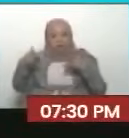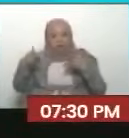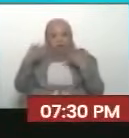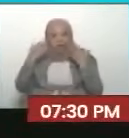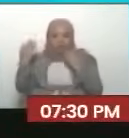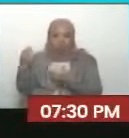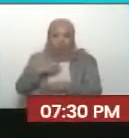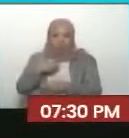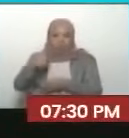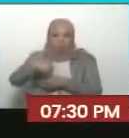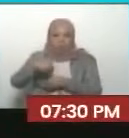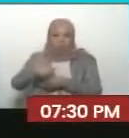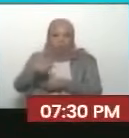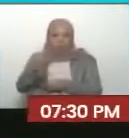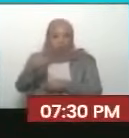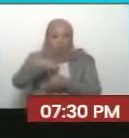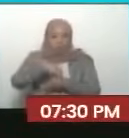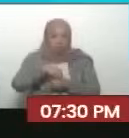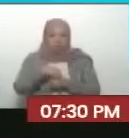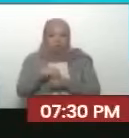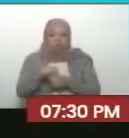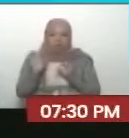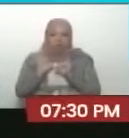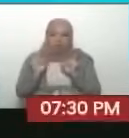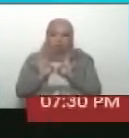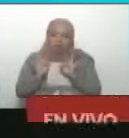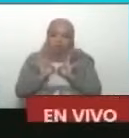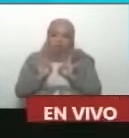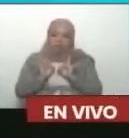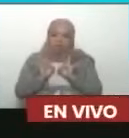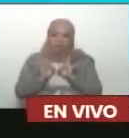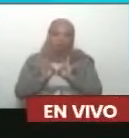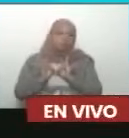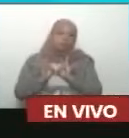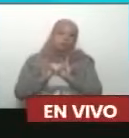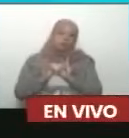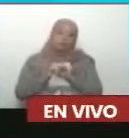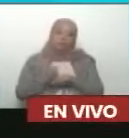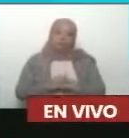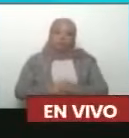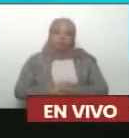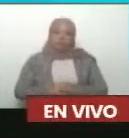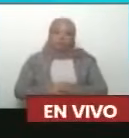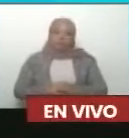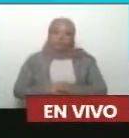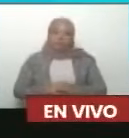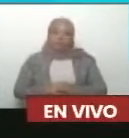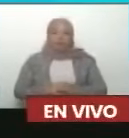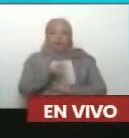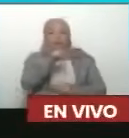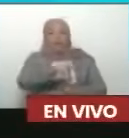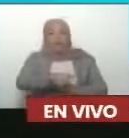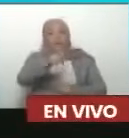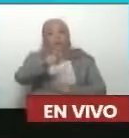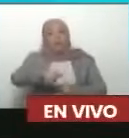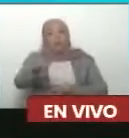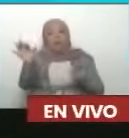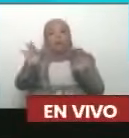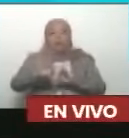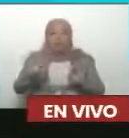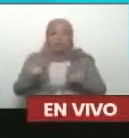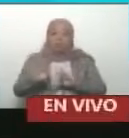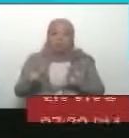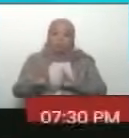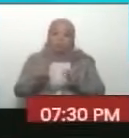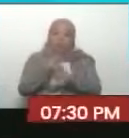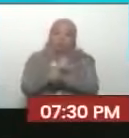las elecciones internas, casi de la nada. Ese es el protagonismo que necesitamos